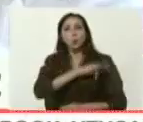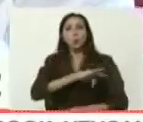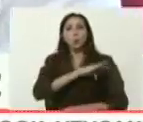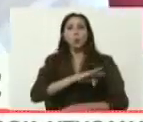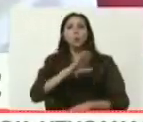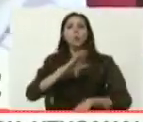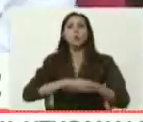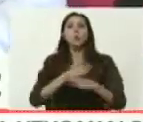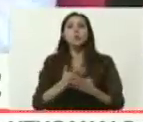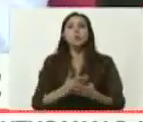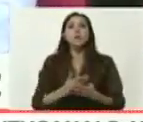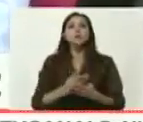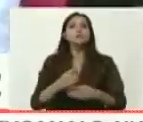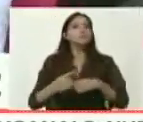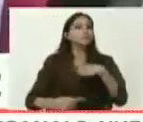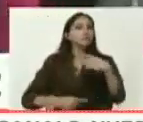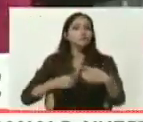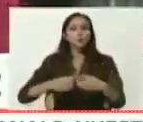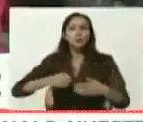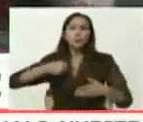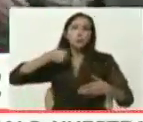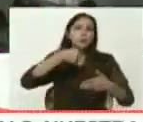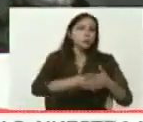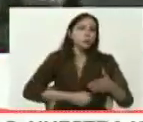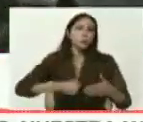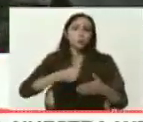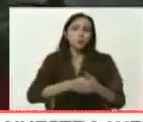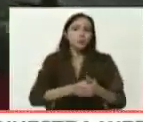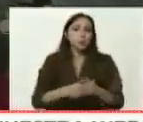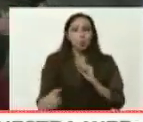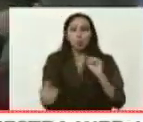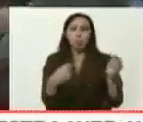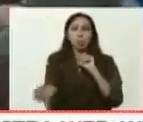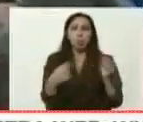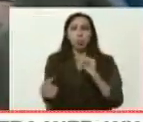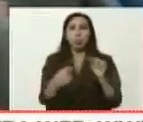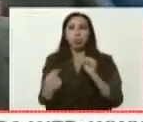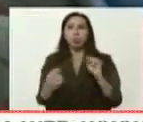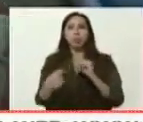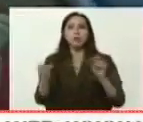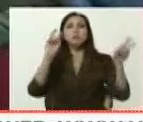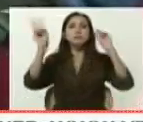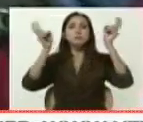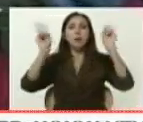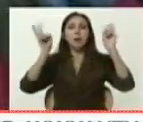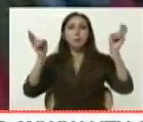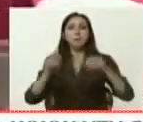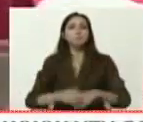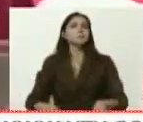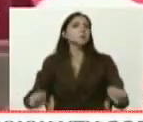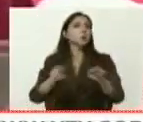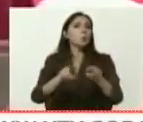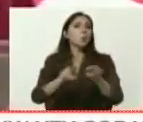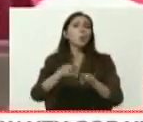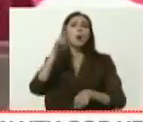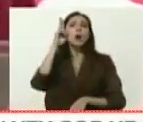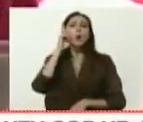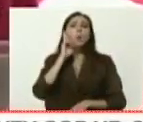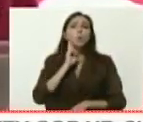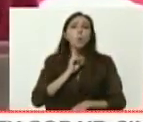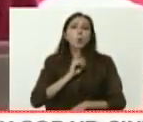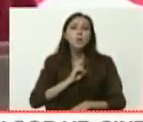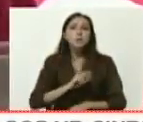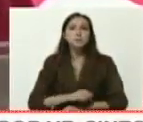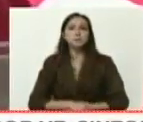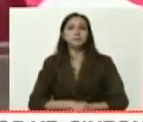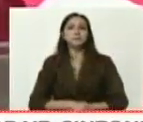5 días y 5 noches debatiendo estos temas centrales. Es como si Bolívar, otra vez, la Junta Patriótica,